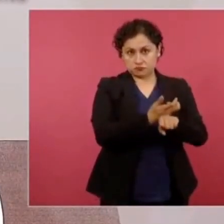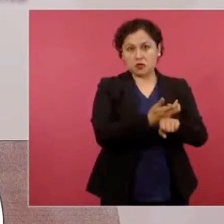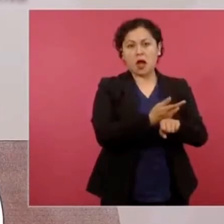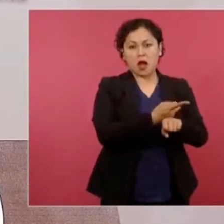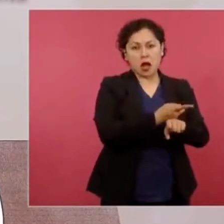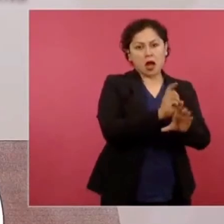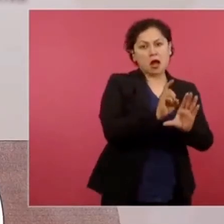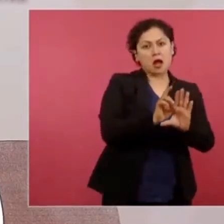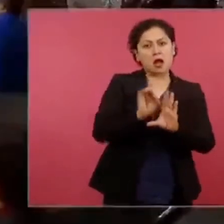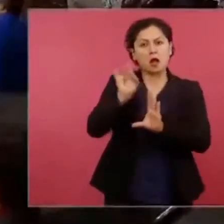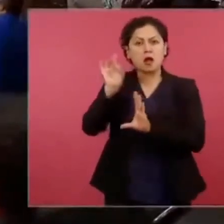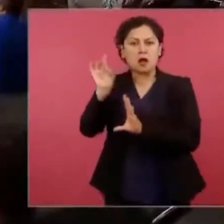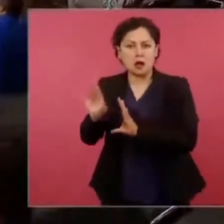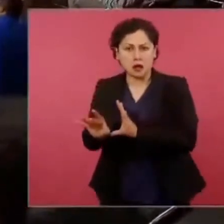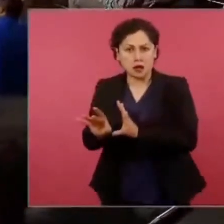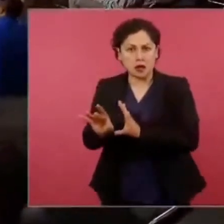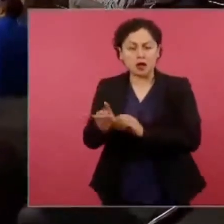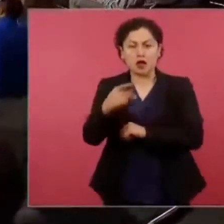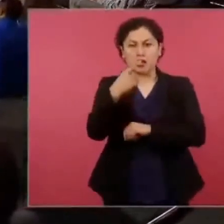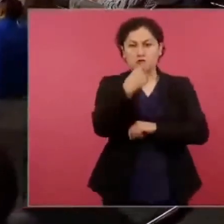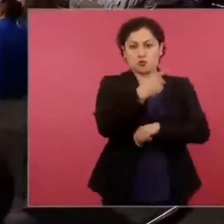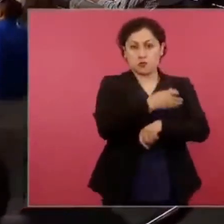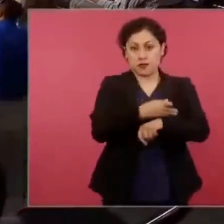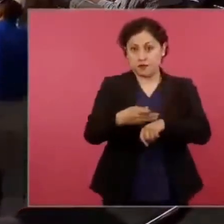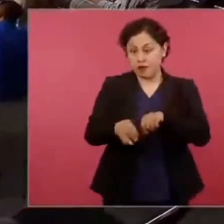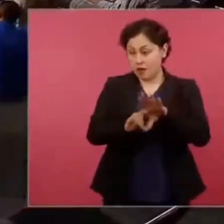se les había prohibido, imagínense eso.